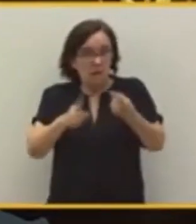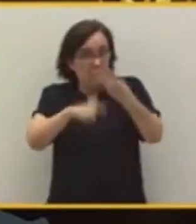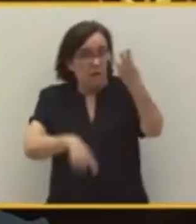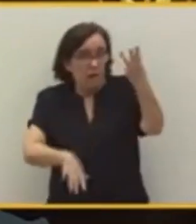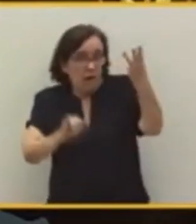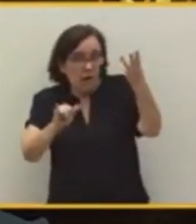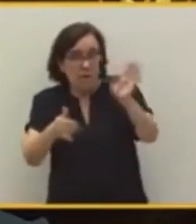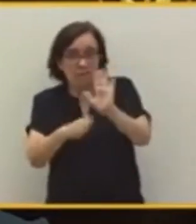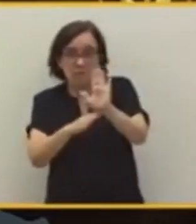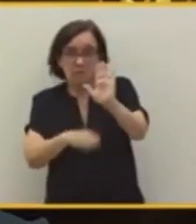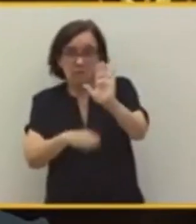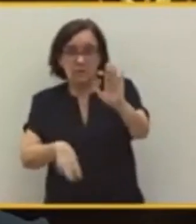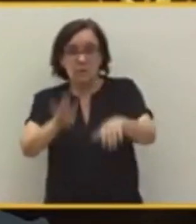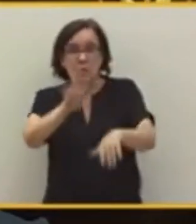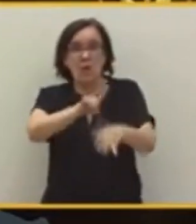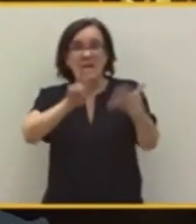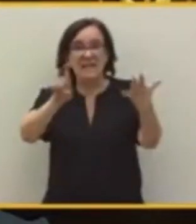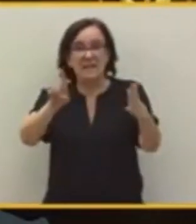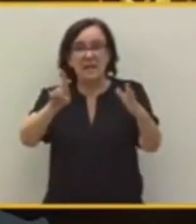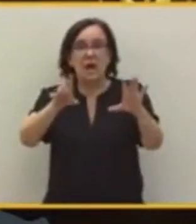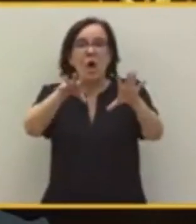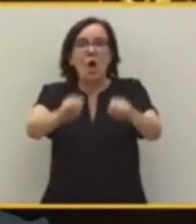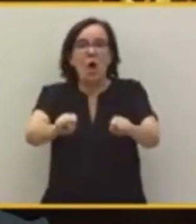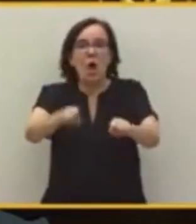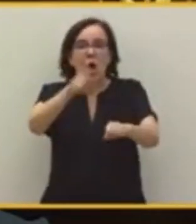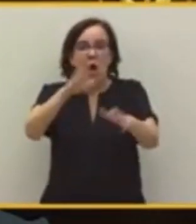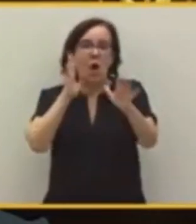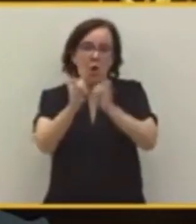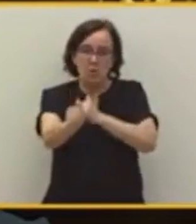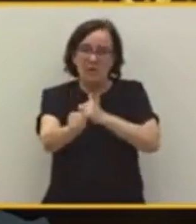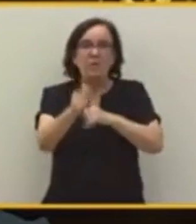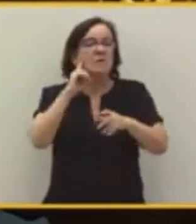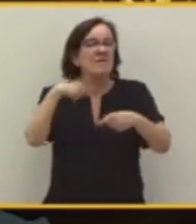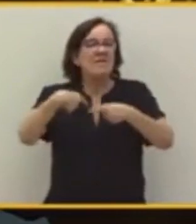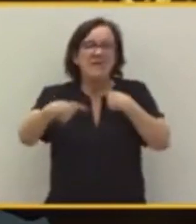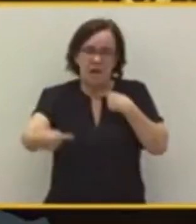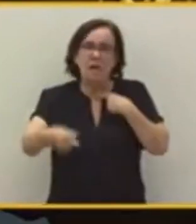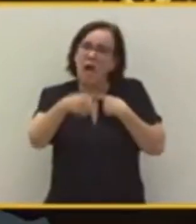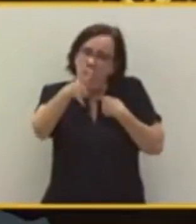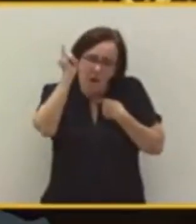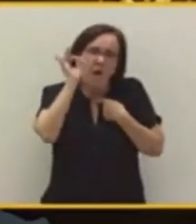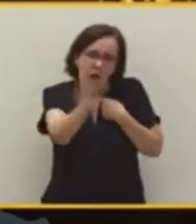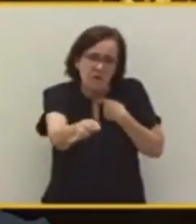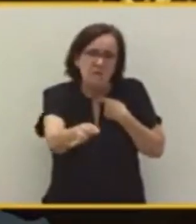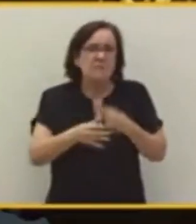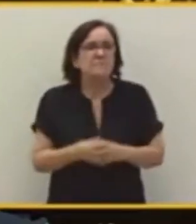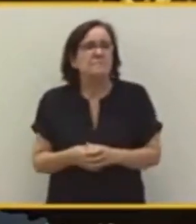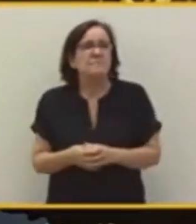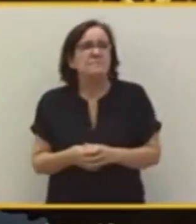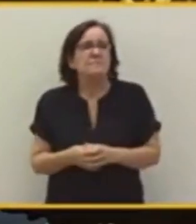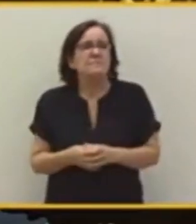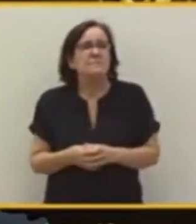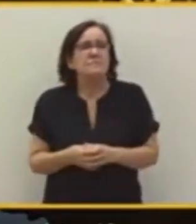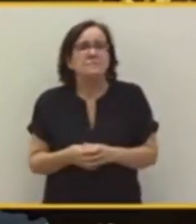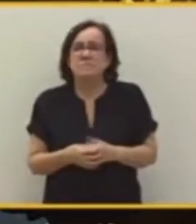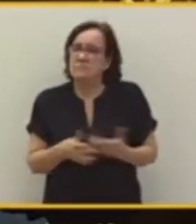existe. 46 ocupaciones diarias, señoría. Esto existe. Por eso